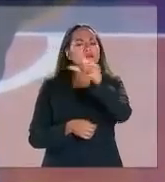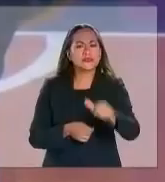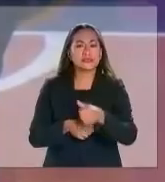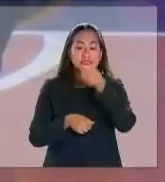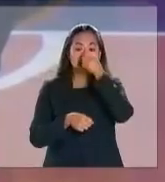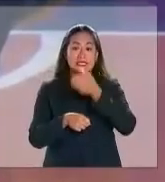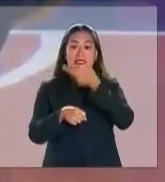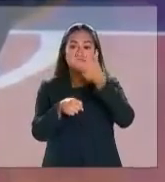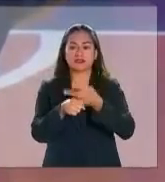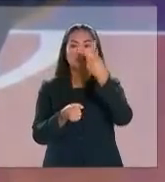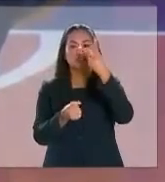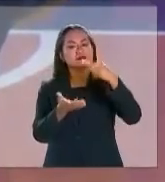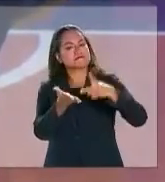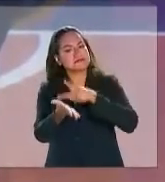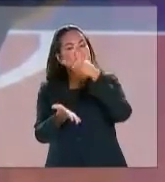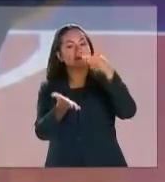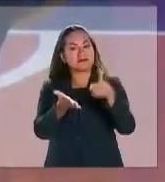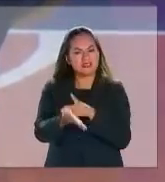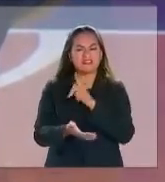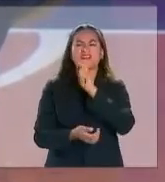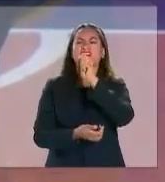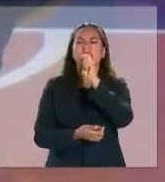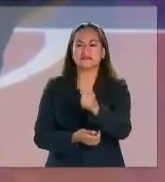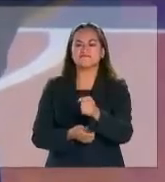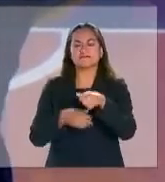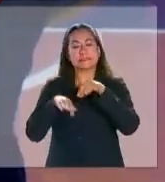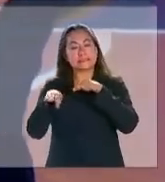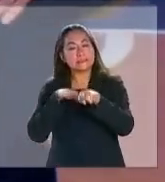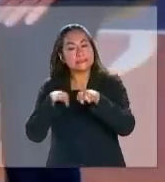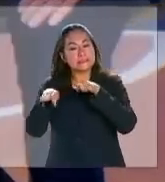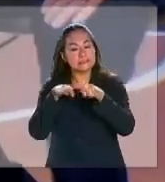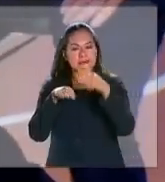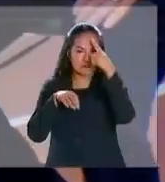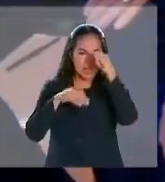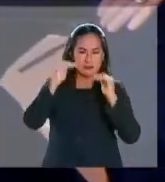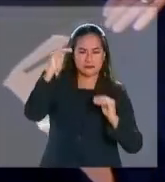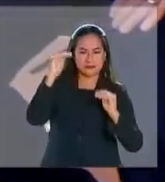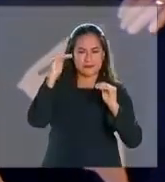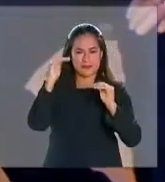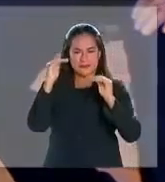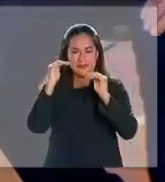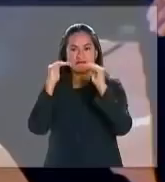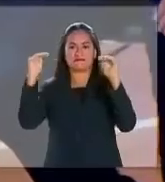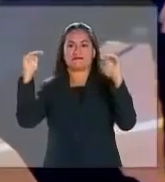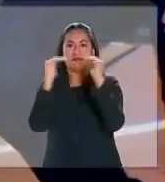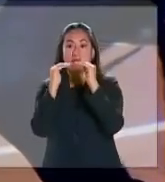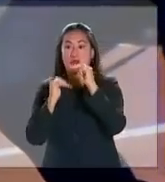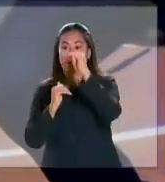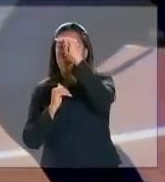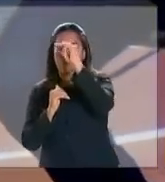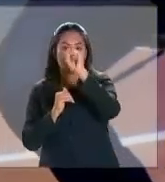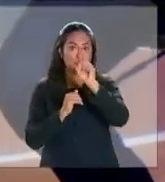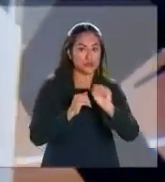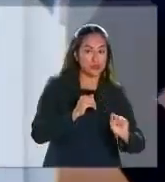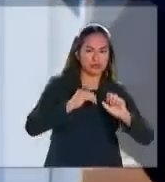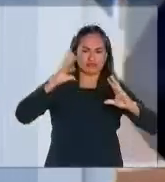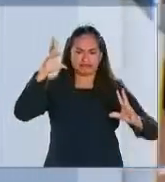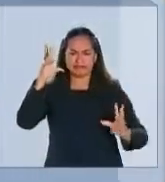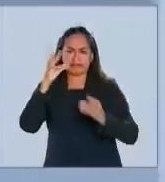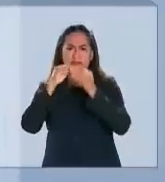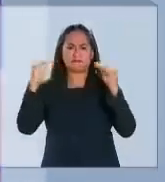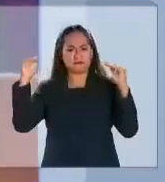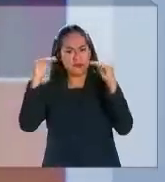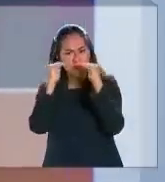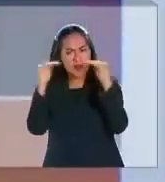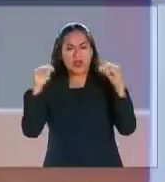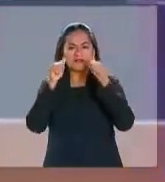y trabajar para que esa distancia entre norte y sur se haga más con inversión con comercio pero trabajando directamente con las familias y